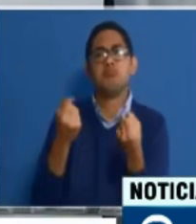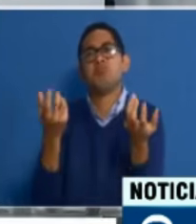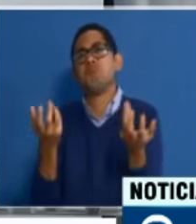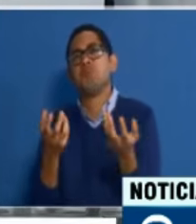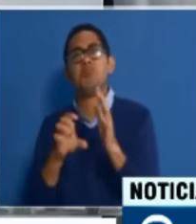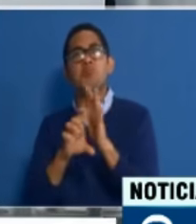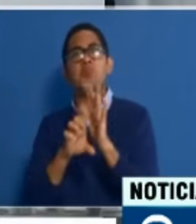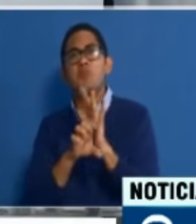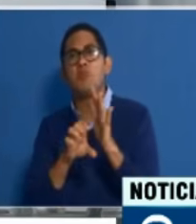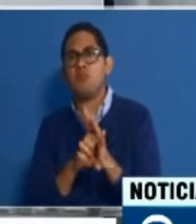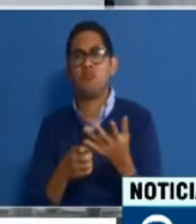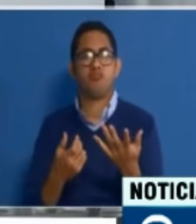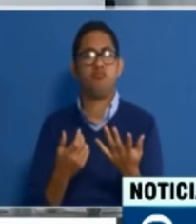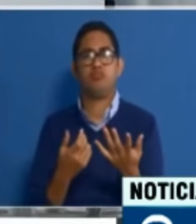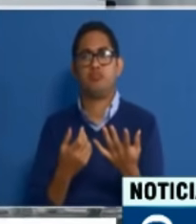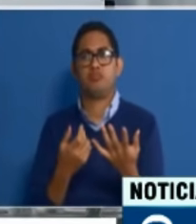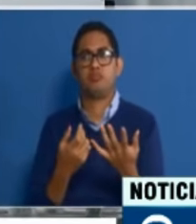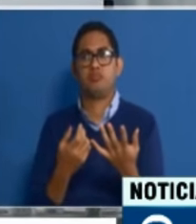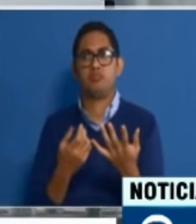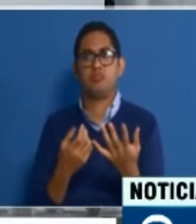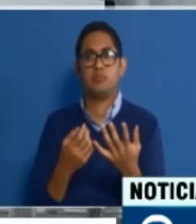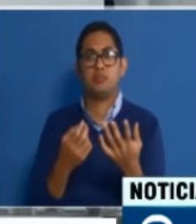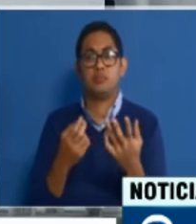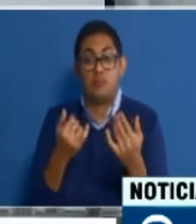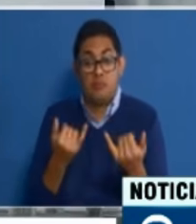entre la urgencia,